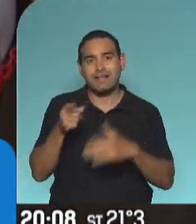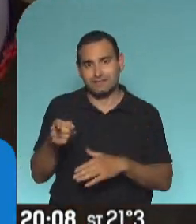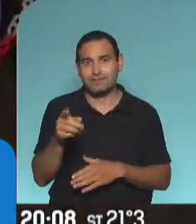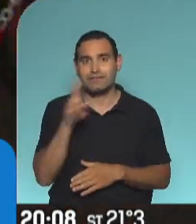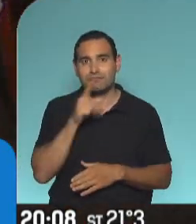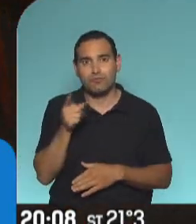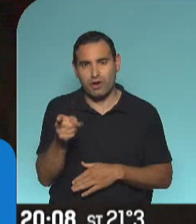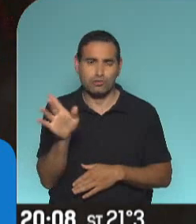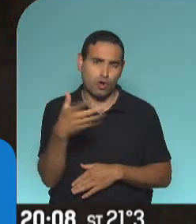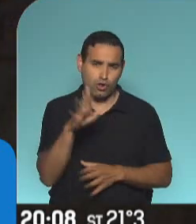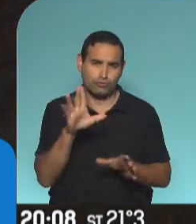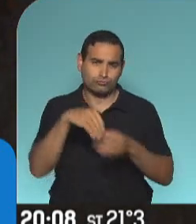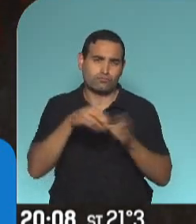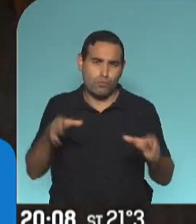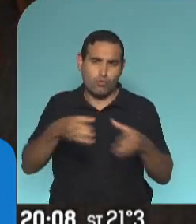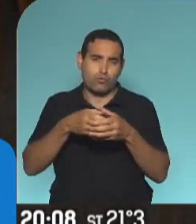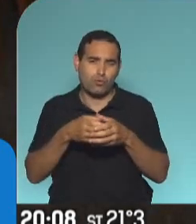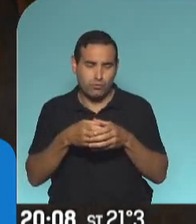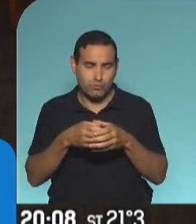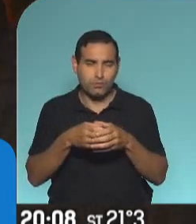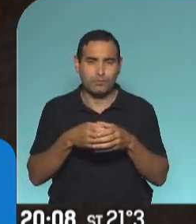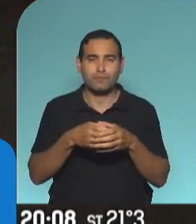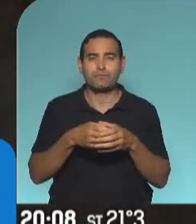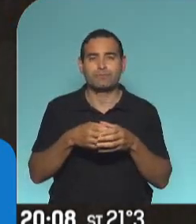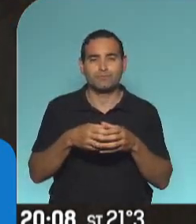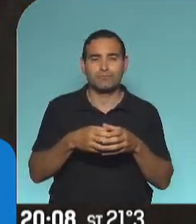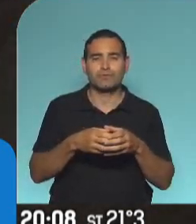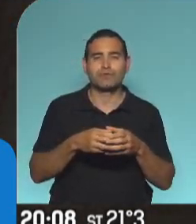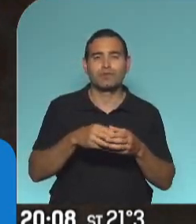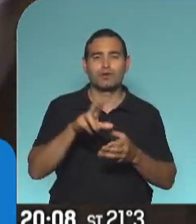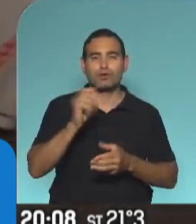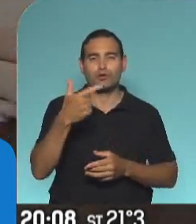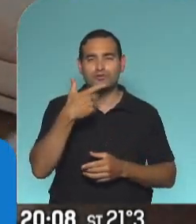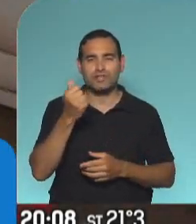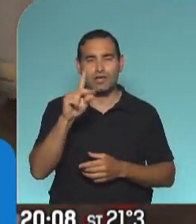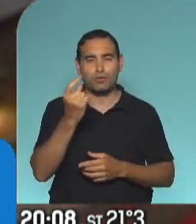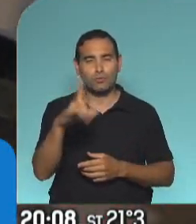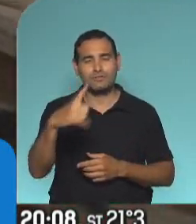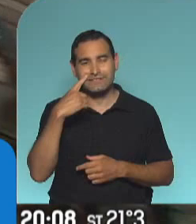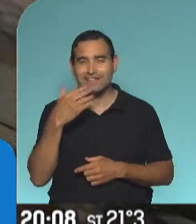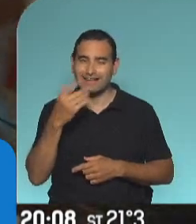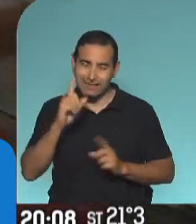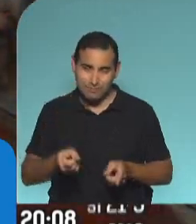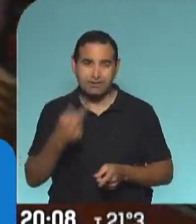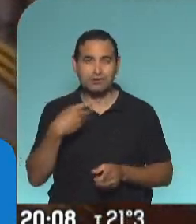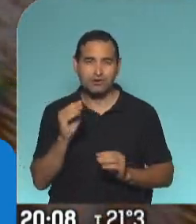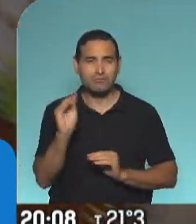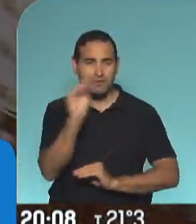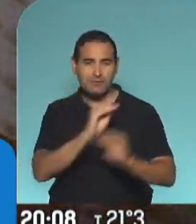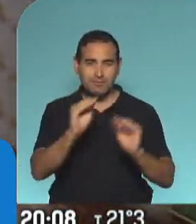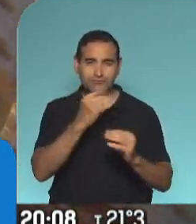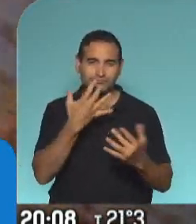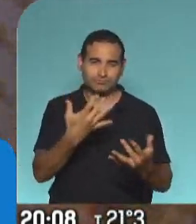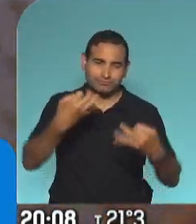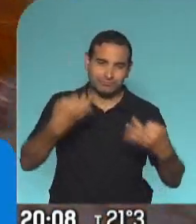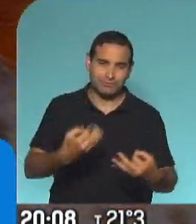todos los que participamos, la licenciada plástica Liliana Rosa Dursi, podemos que todos disfruten o tratemos de disfrutar. Sí, gracias a